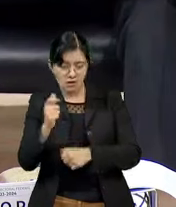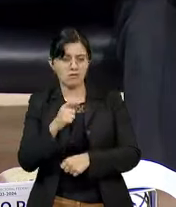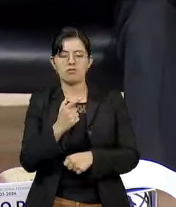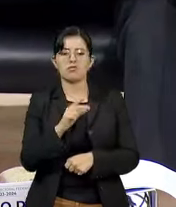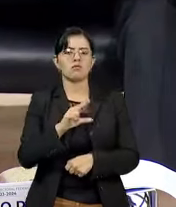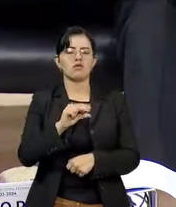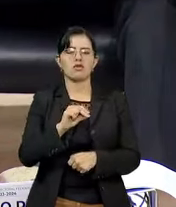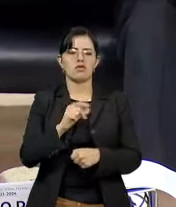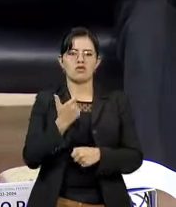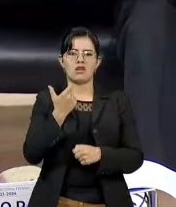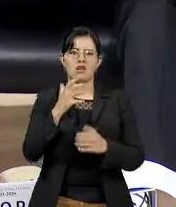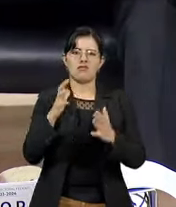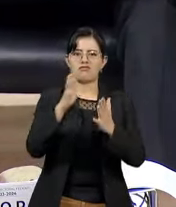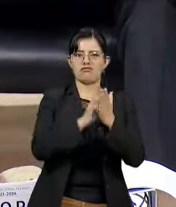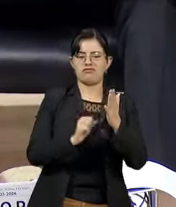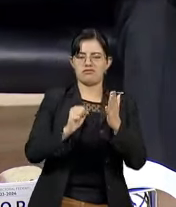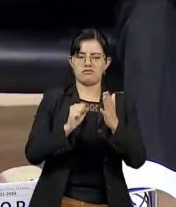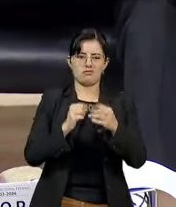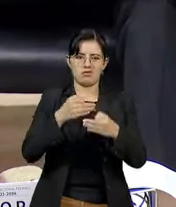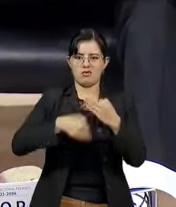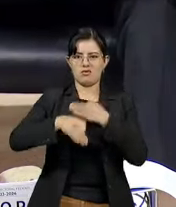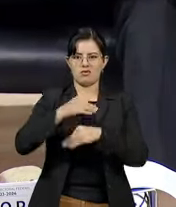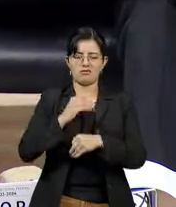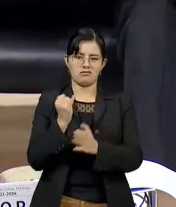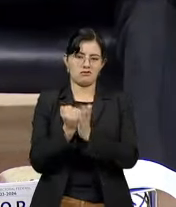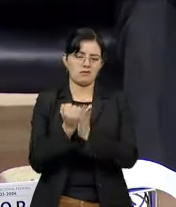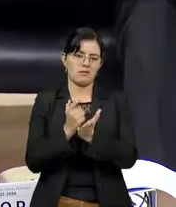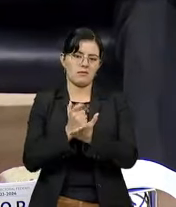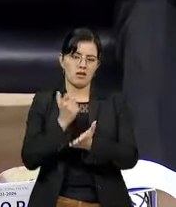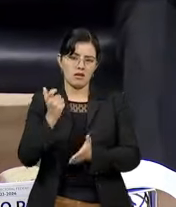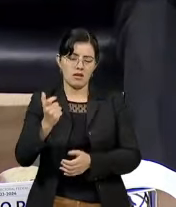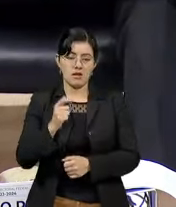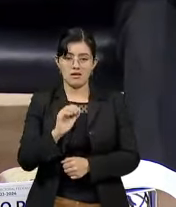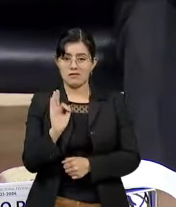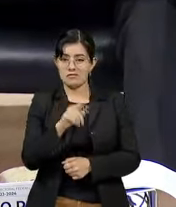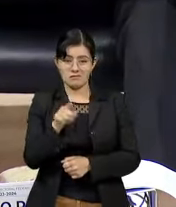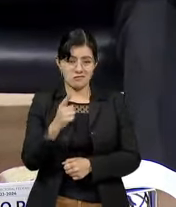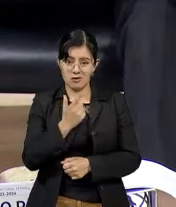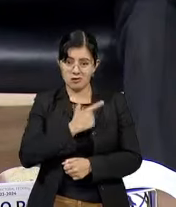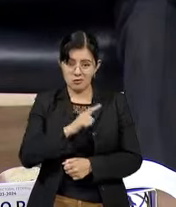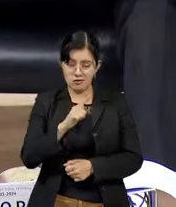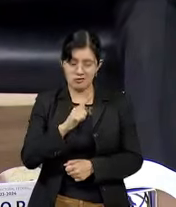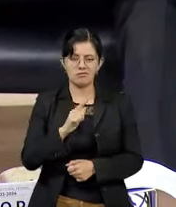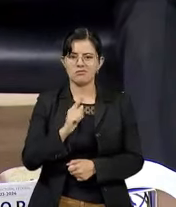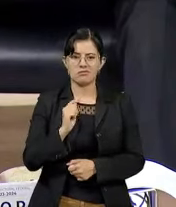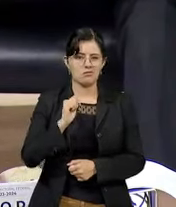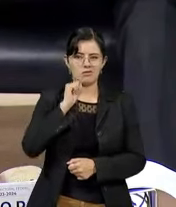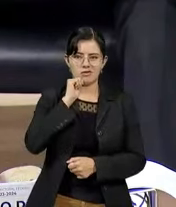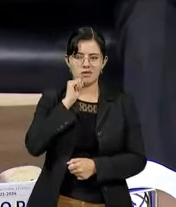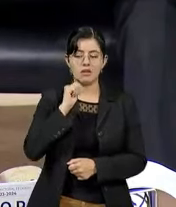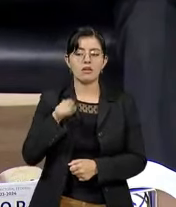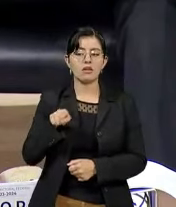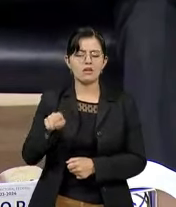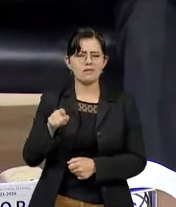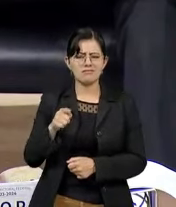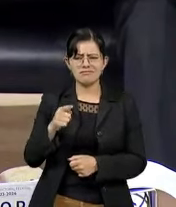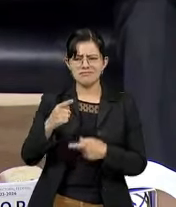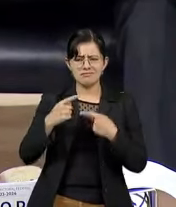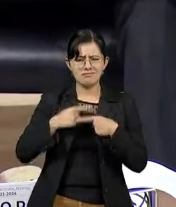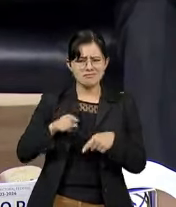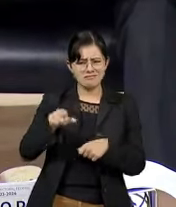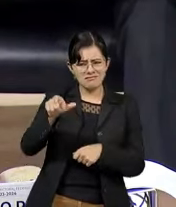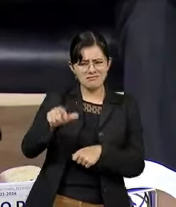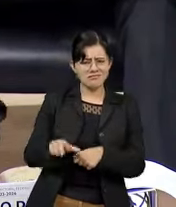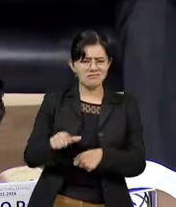descuento todos los pagamos nos haga gracia o no y este hombre no quiere pagar sus impuestos y